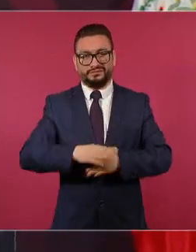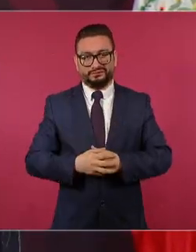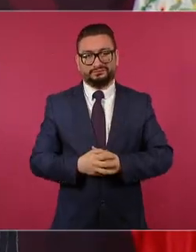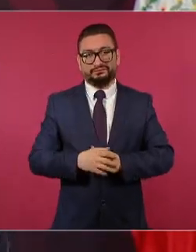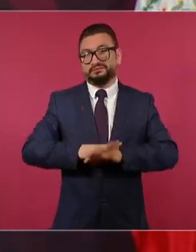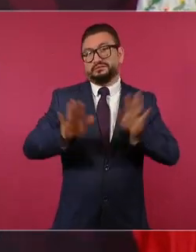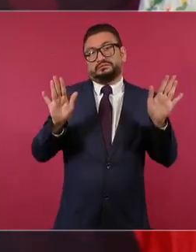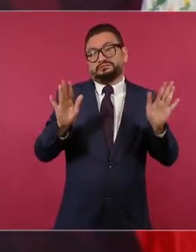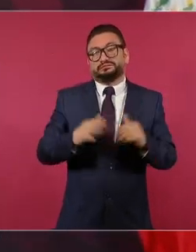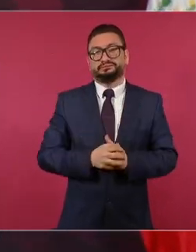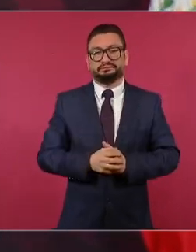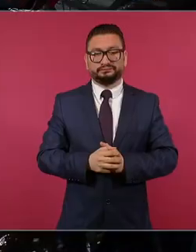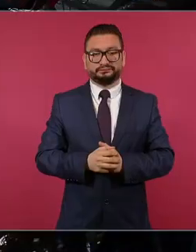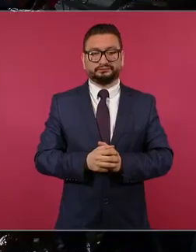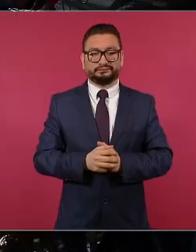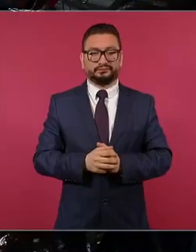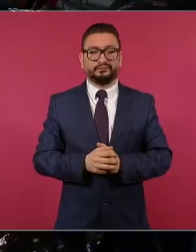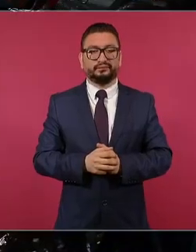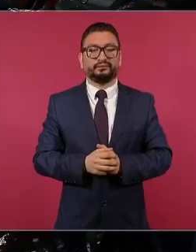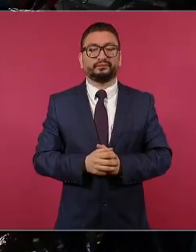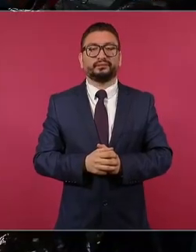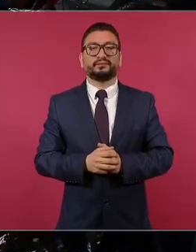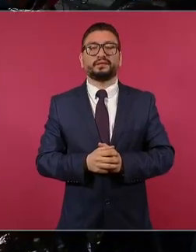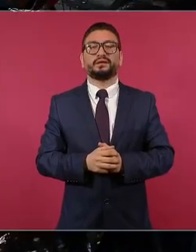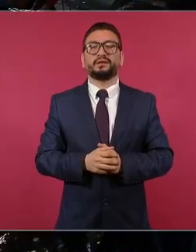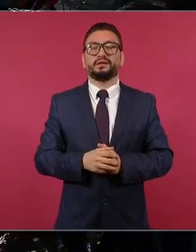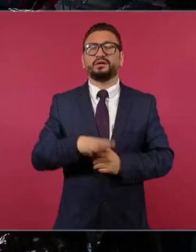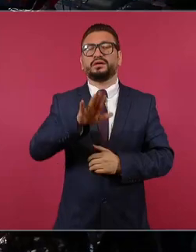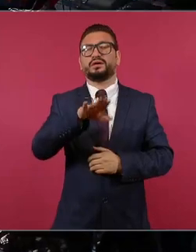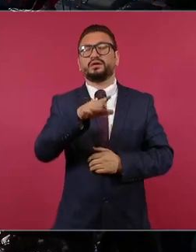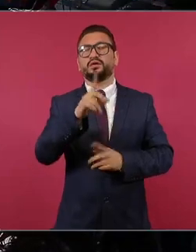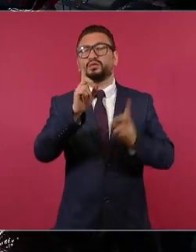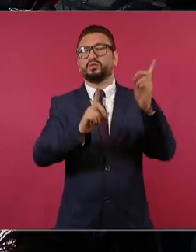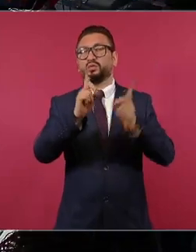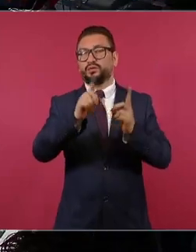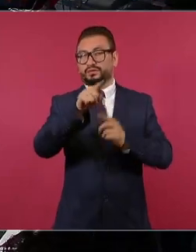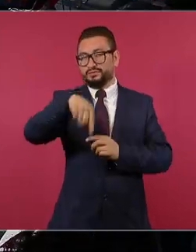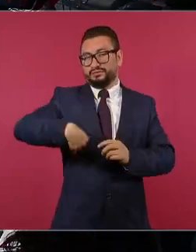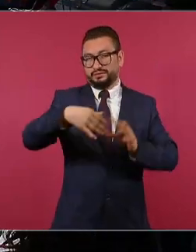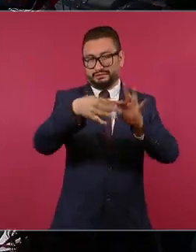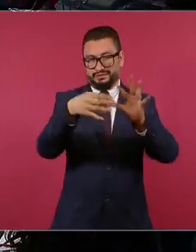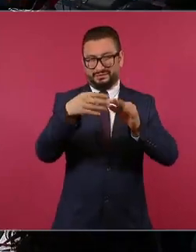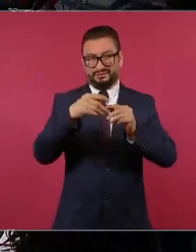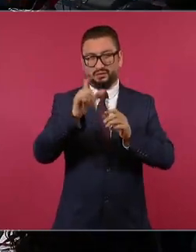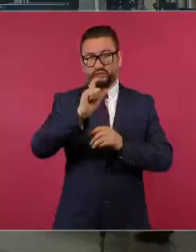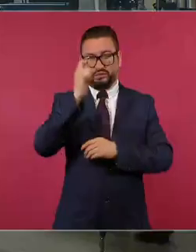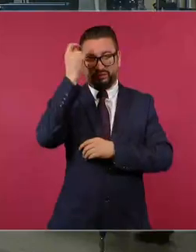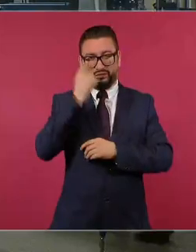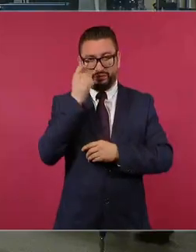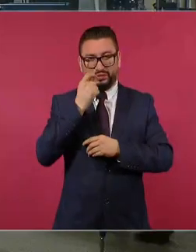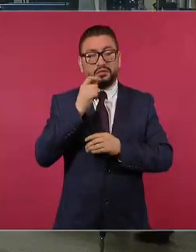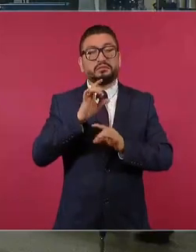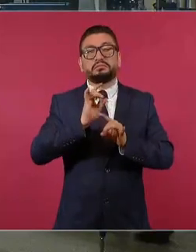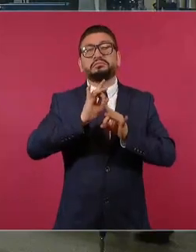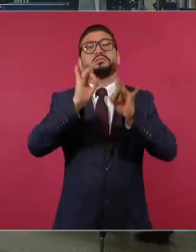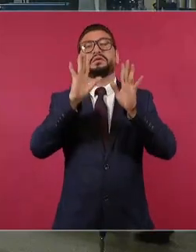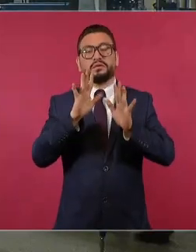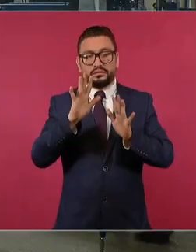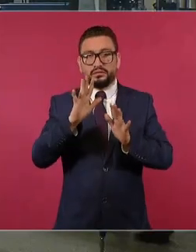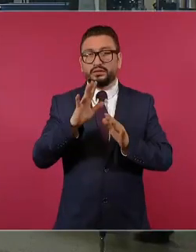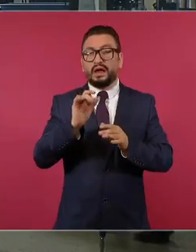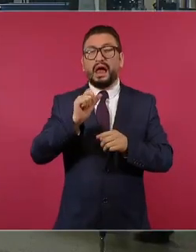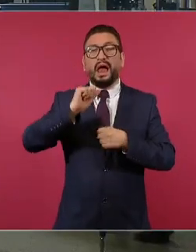Ya. Y surge una duda, presidente, en torno a esto que menciona que se retira. Si llegara a haber por alguna razón